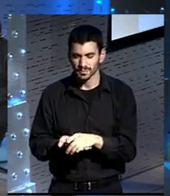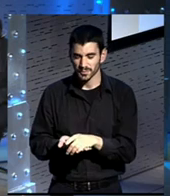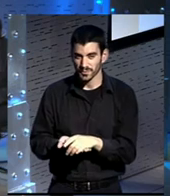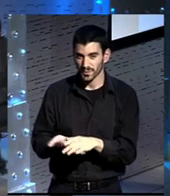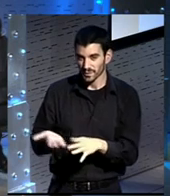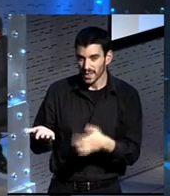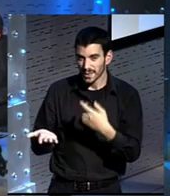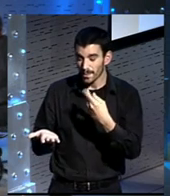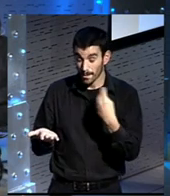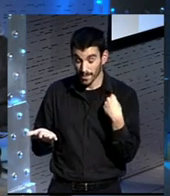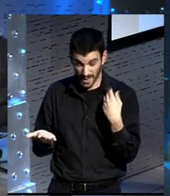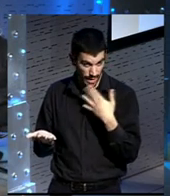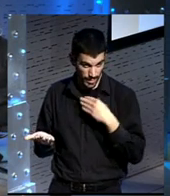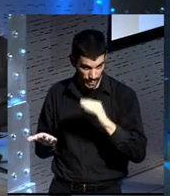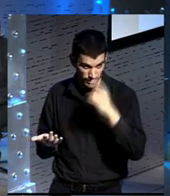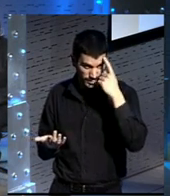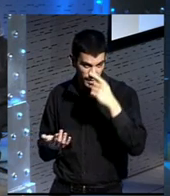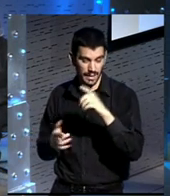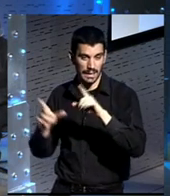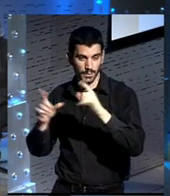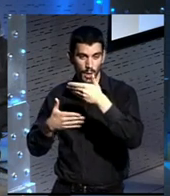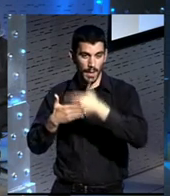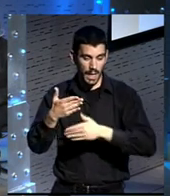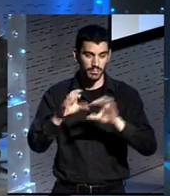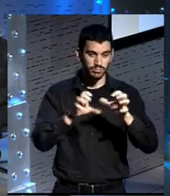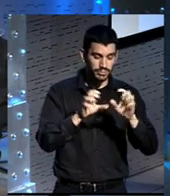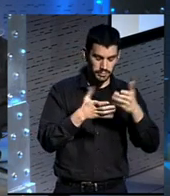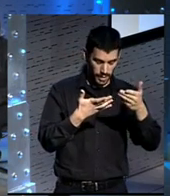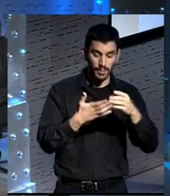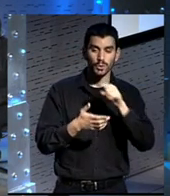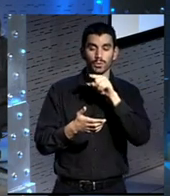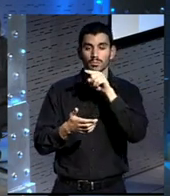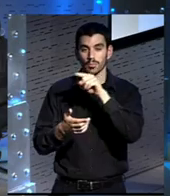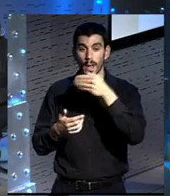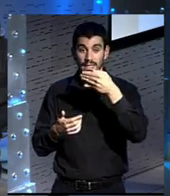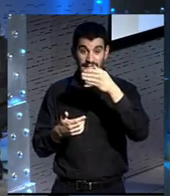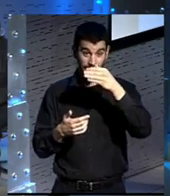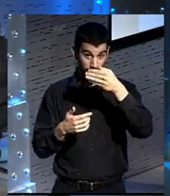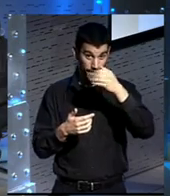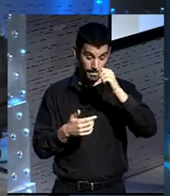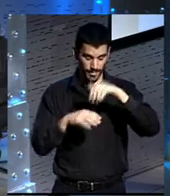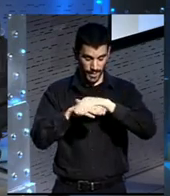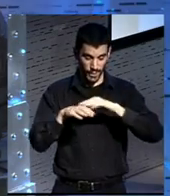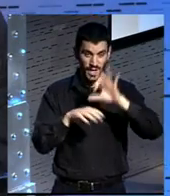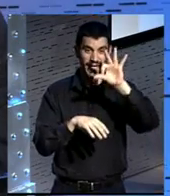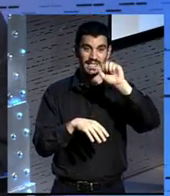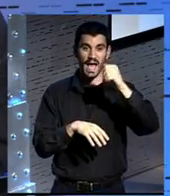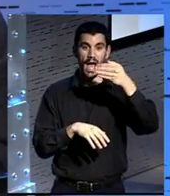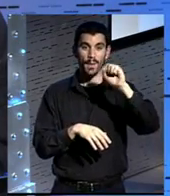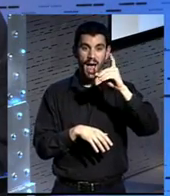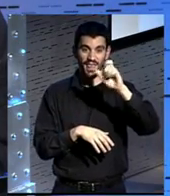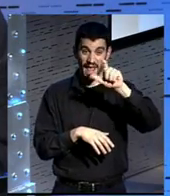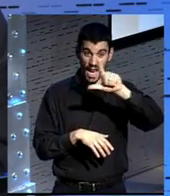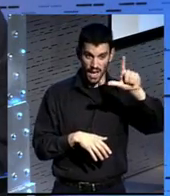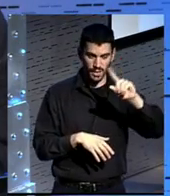el Banco Sabadell? Nosotros, efectivamente, la atomización del mercado publicitario pues hace que haya una